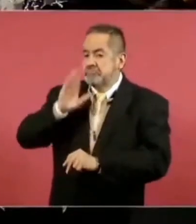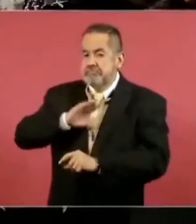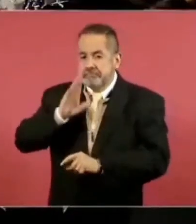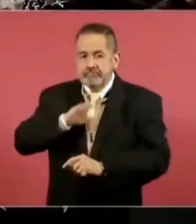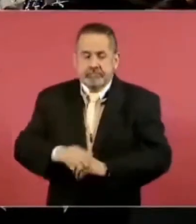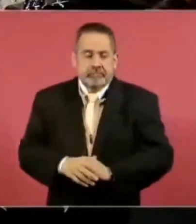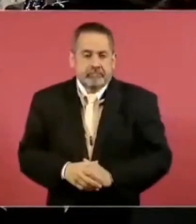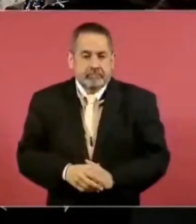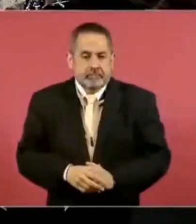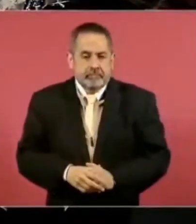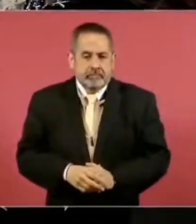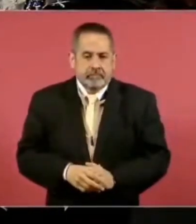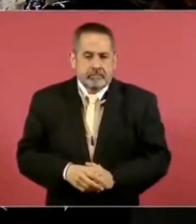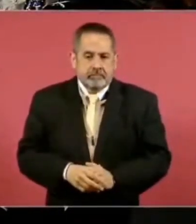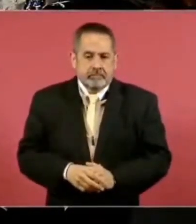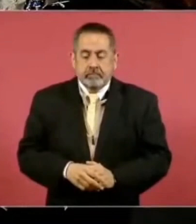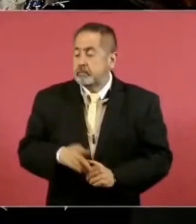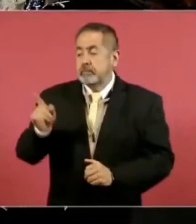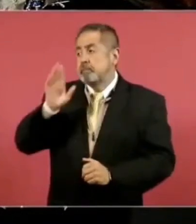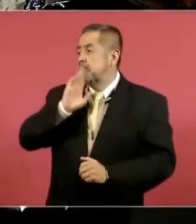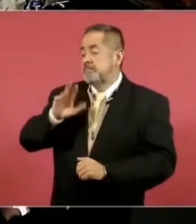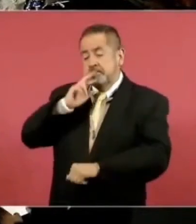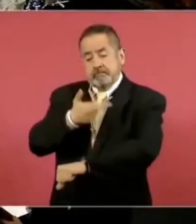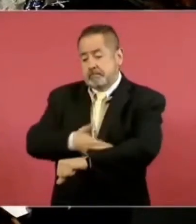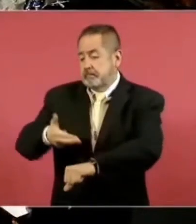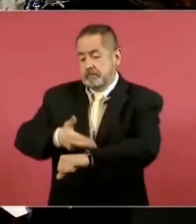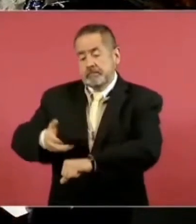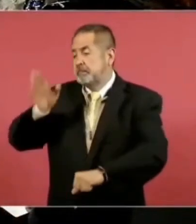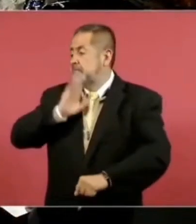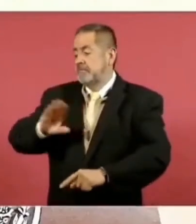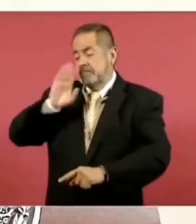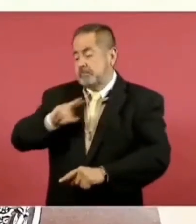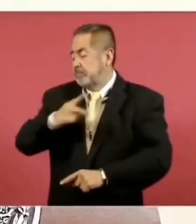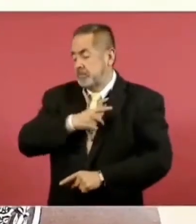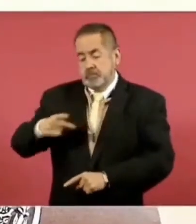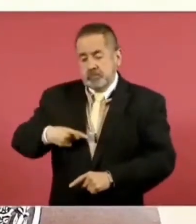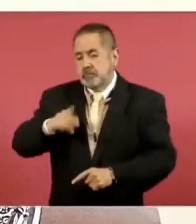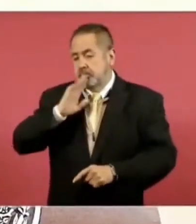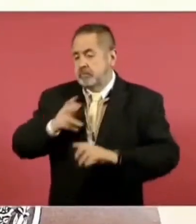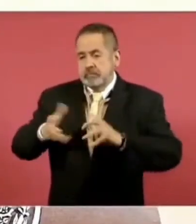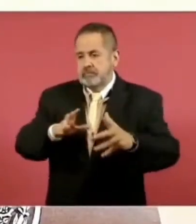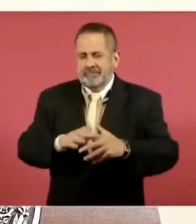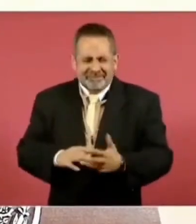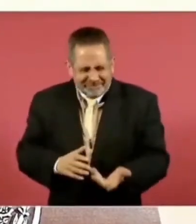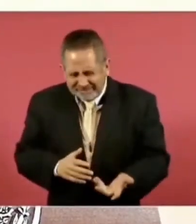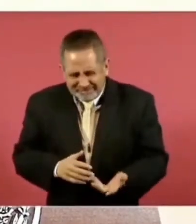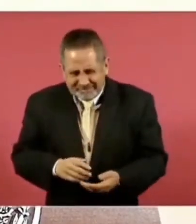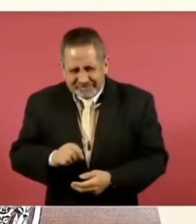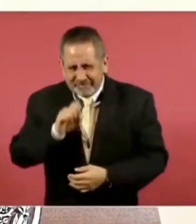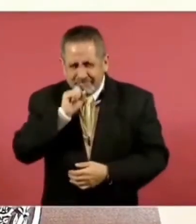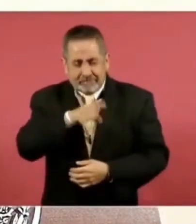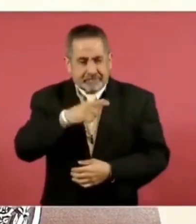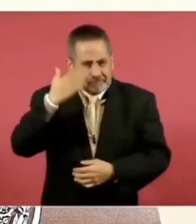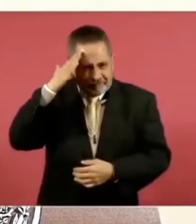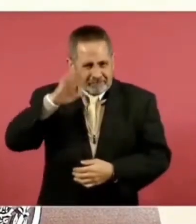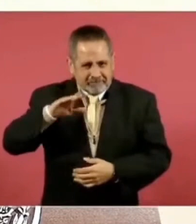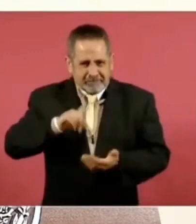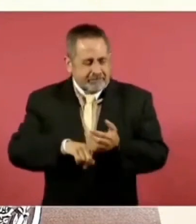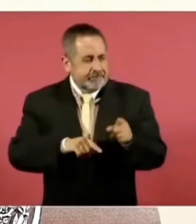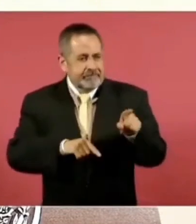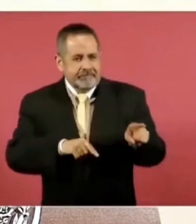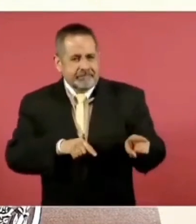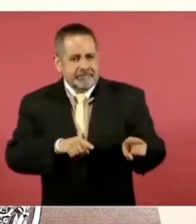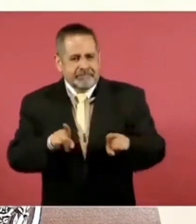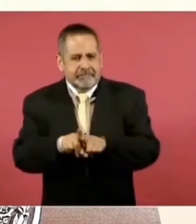a que no se siguieron los procedimientos legales. ¿Sabes qué me dijo una gente, una señora